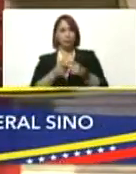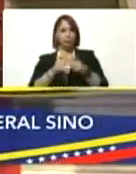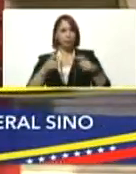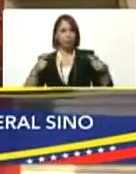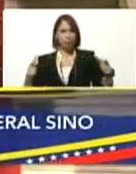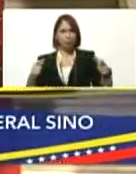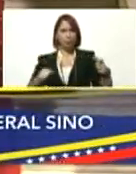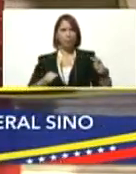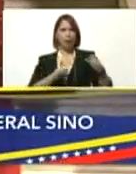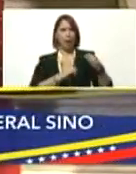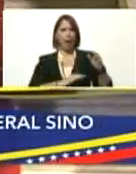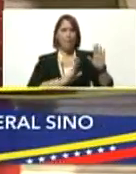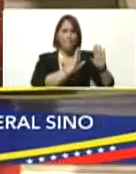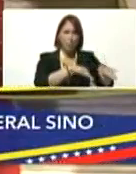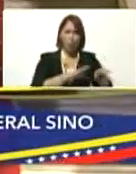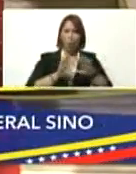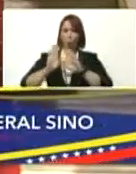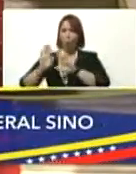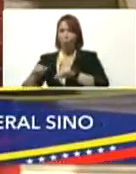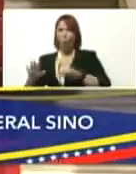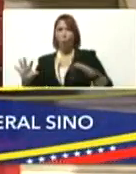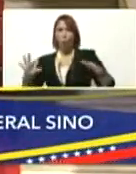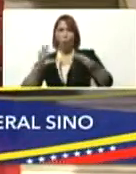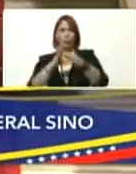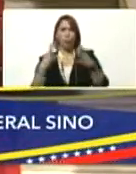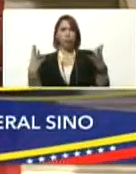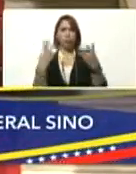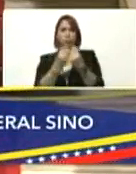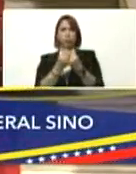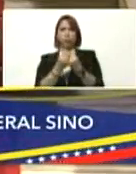mutuo, juntos, unidos,